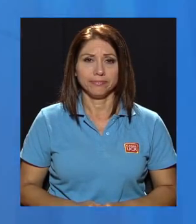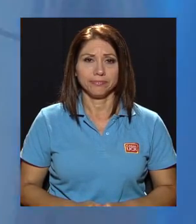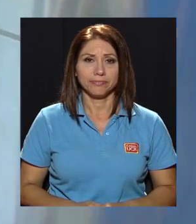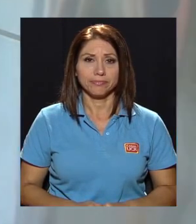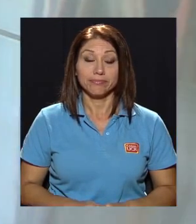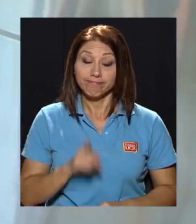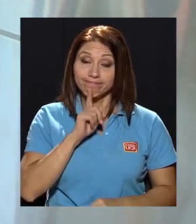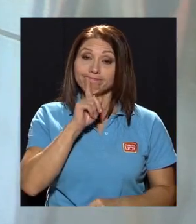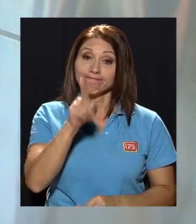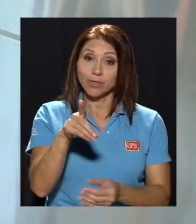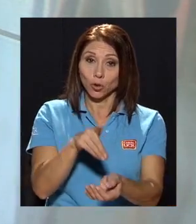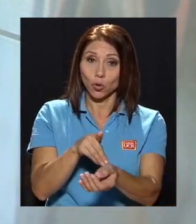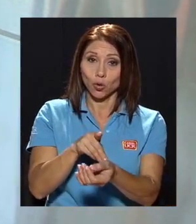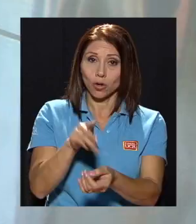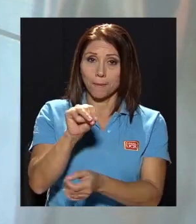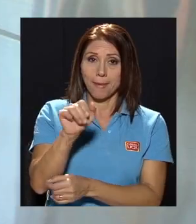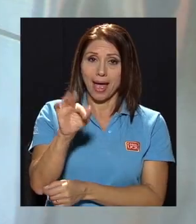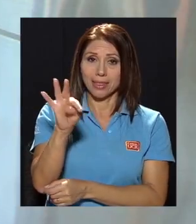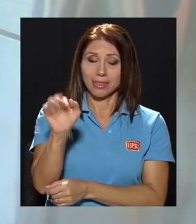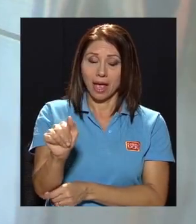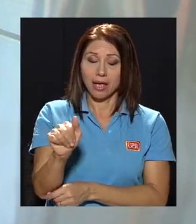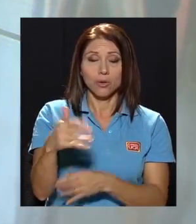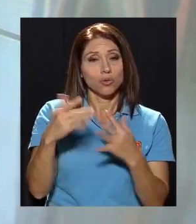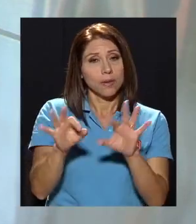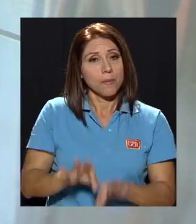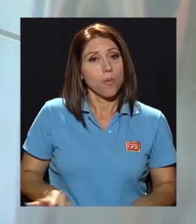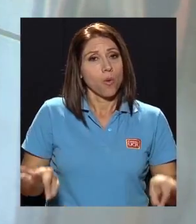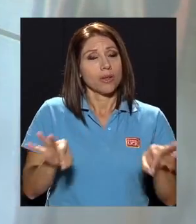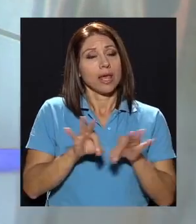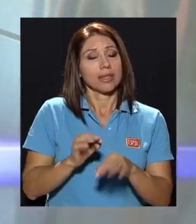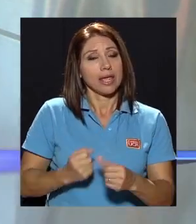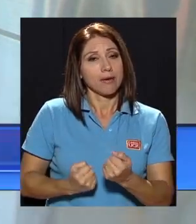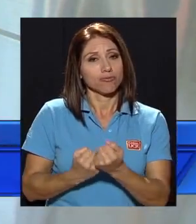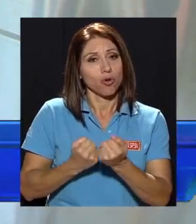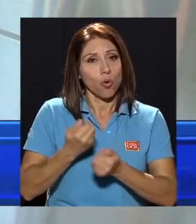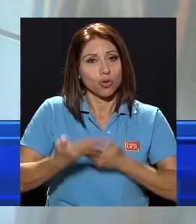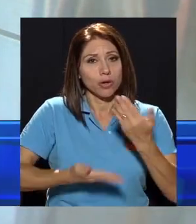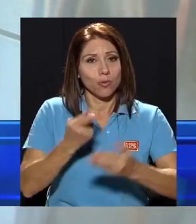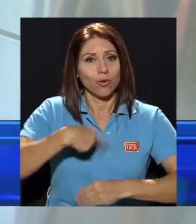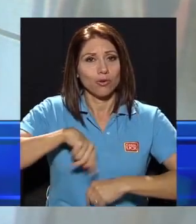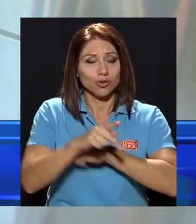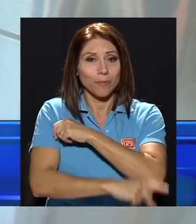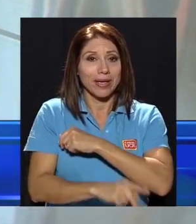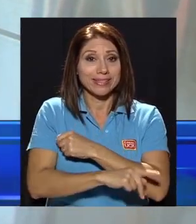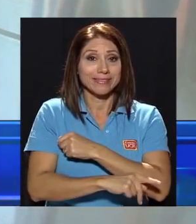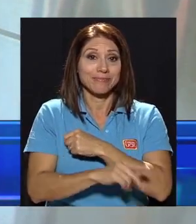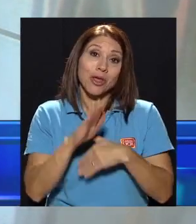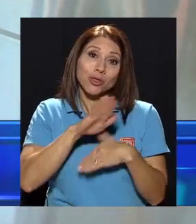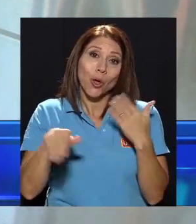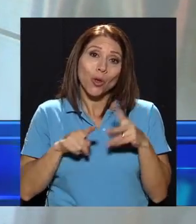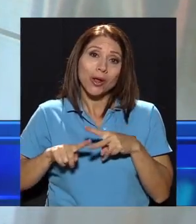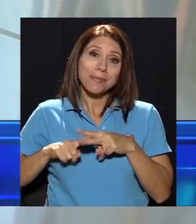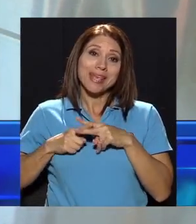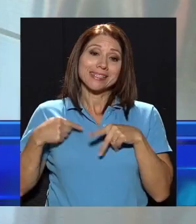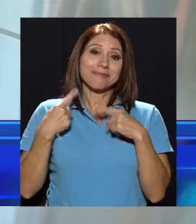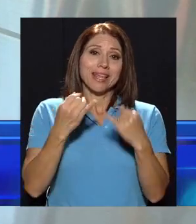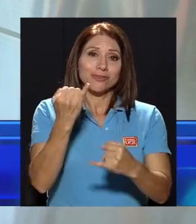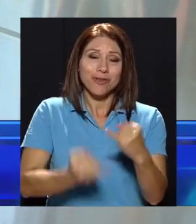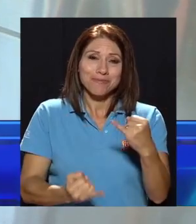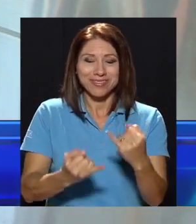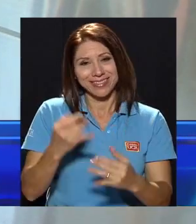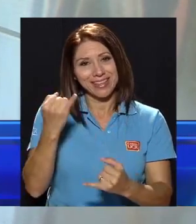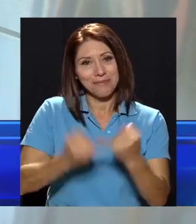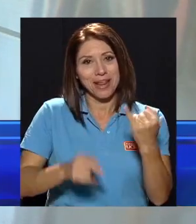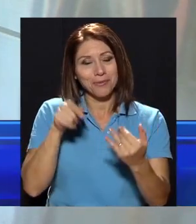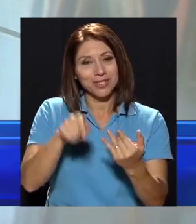No cabe duda que el doctor Mata ha contribuido de manera importante a nuestro país. Y bueno, pues como todo lo que empieza tiene su final, concluimos esta miniserie